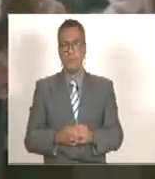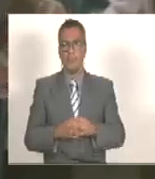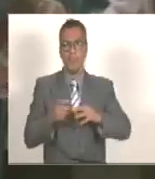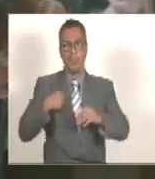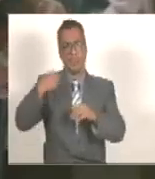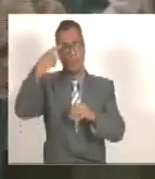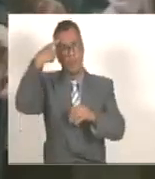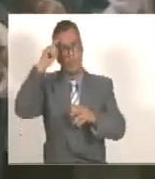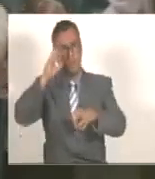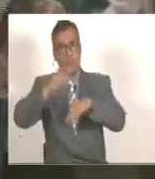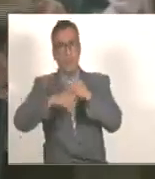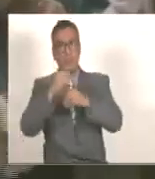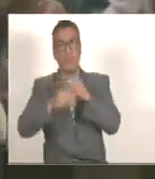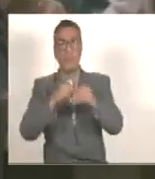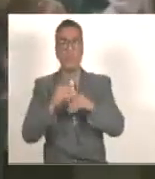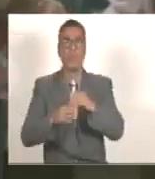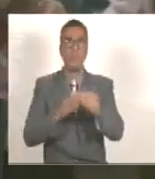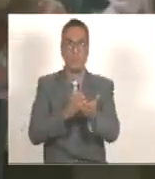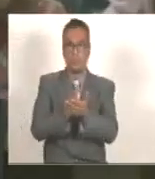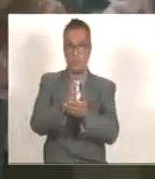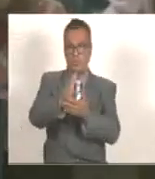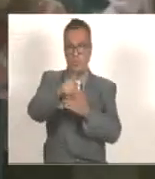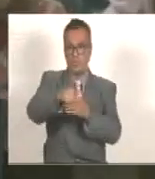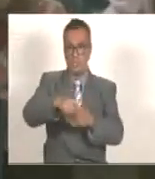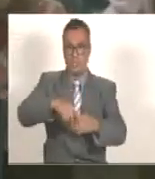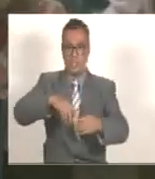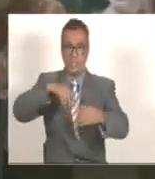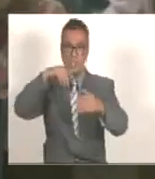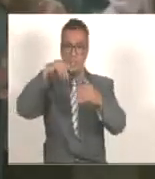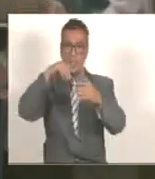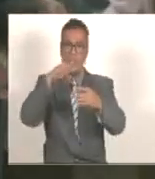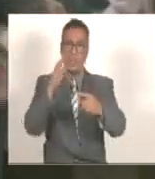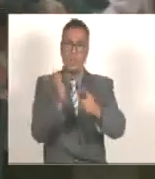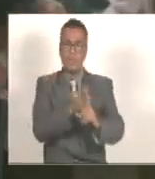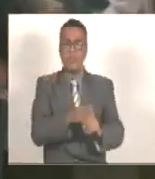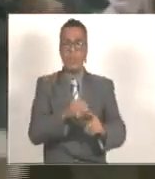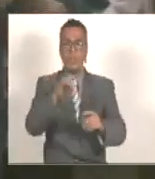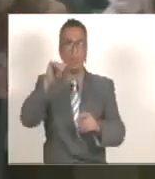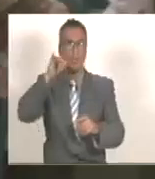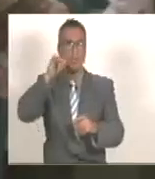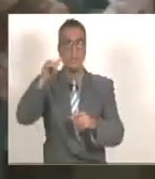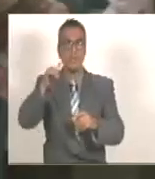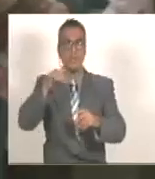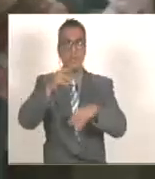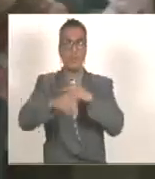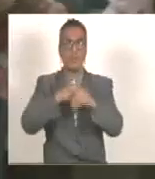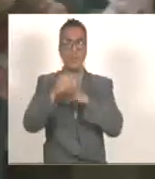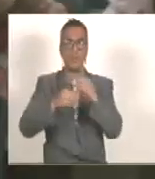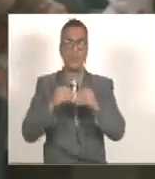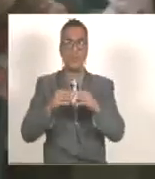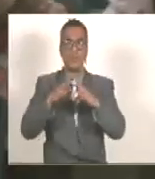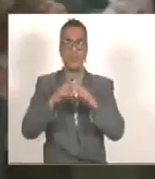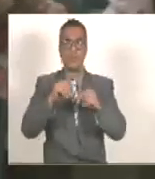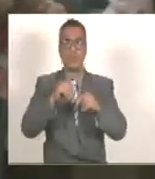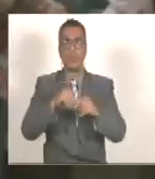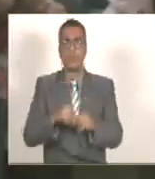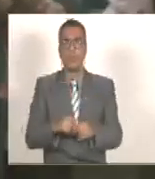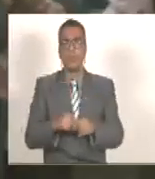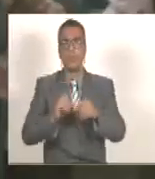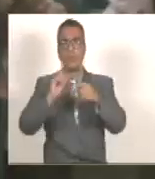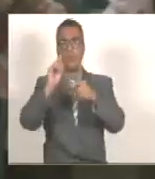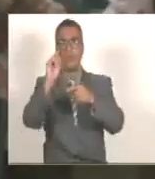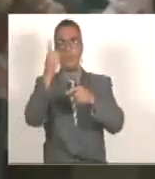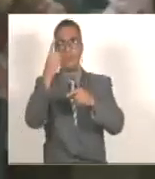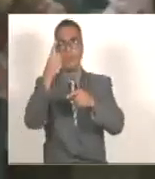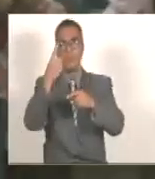Pretenden violar, han violado y siguen menoscabando. Denuncio la violación expresa del